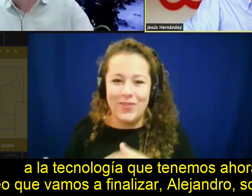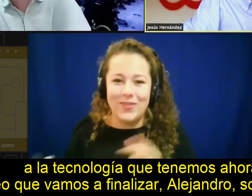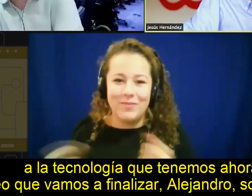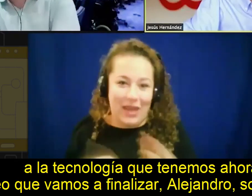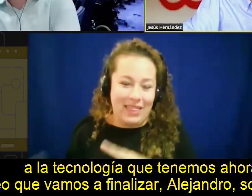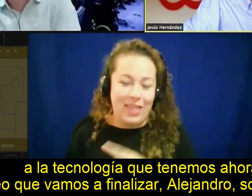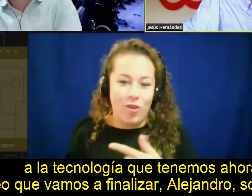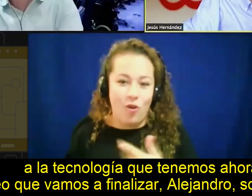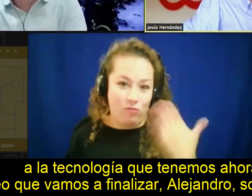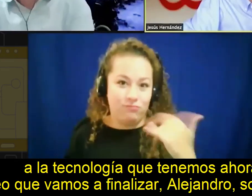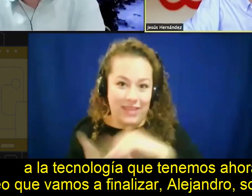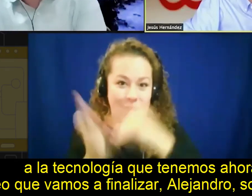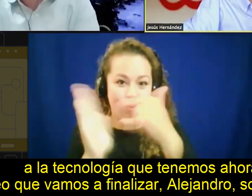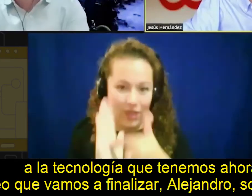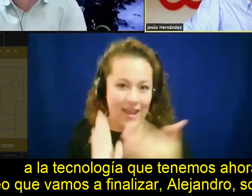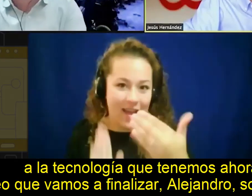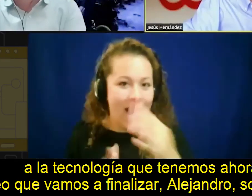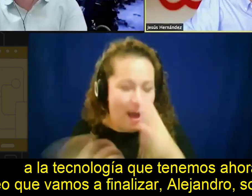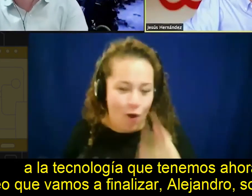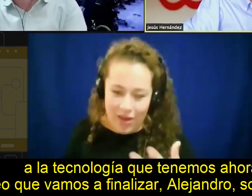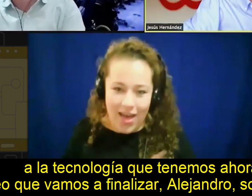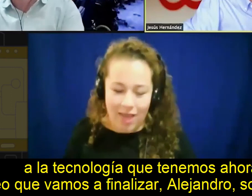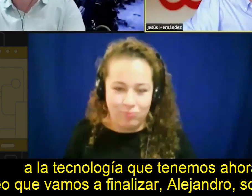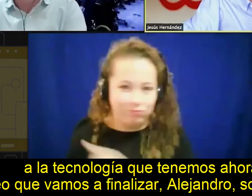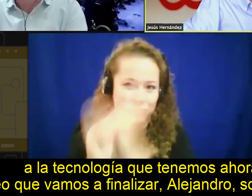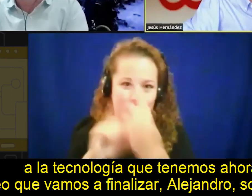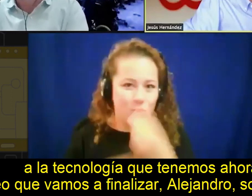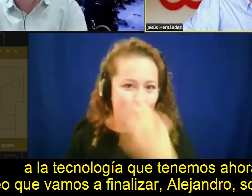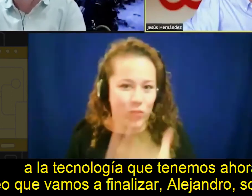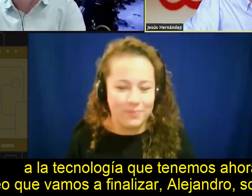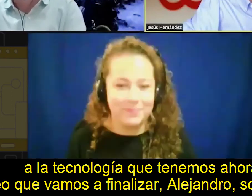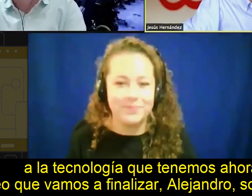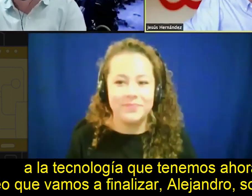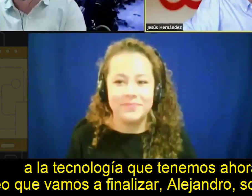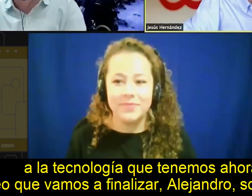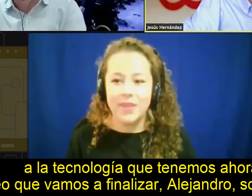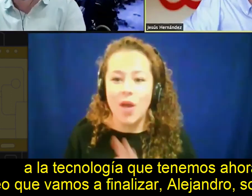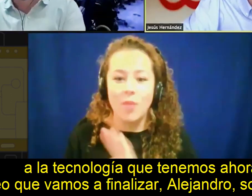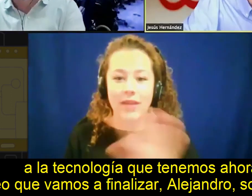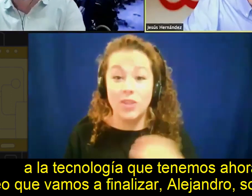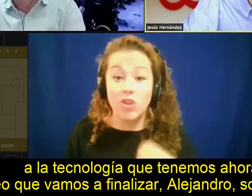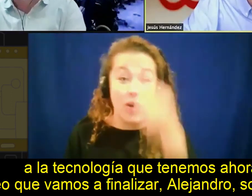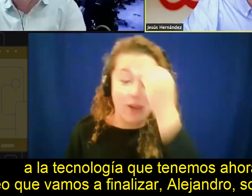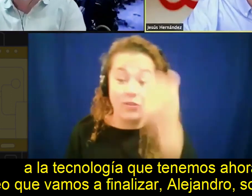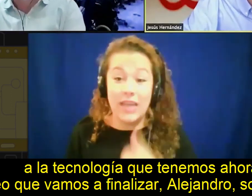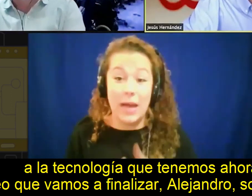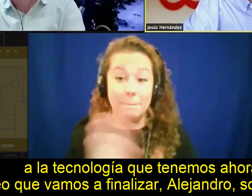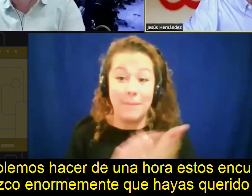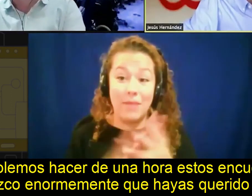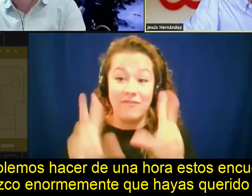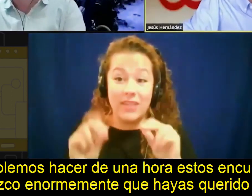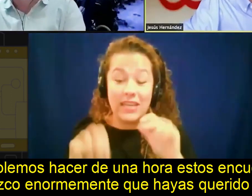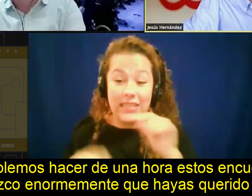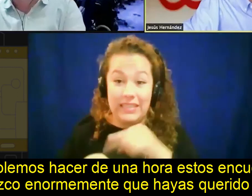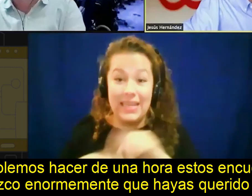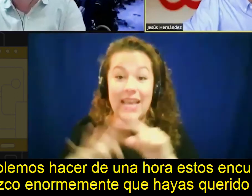a la tecnología que tenemos ahora, ¿no? Mm. Esto, yo creo que vamos a finalizar, Alejandro, son las 6:05, solemos